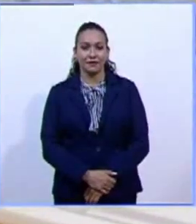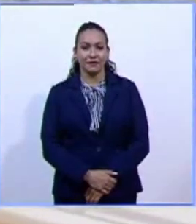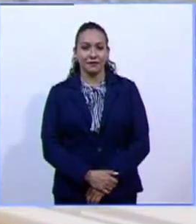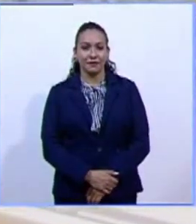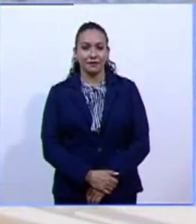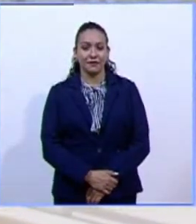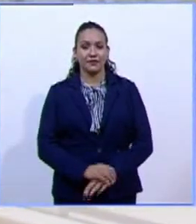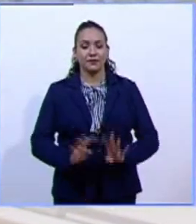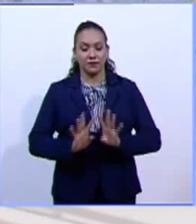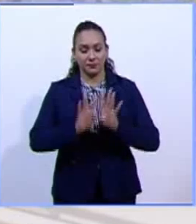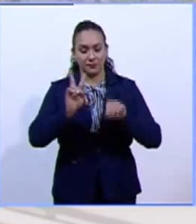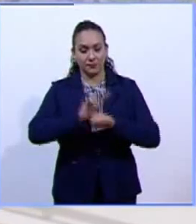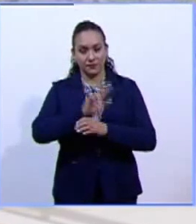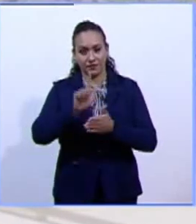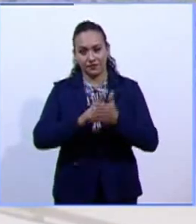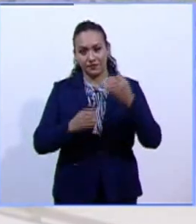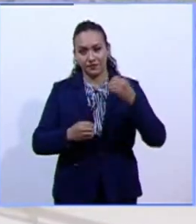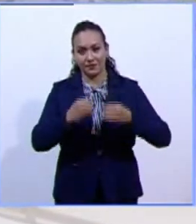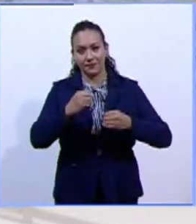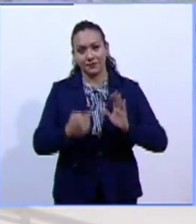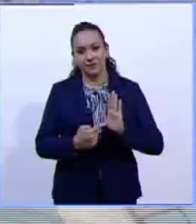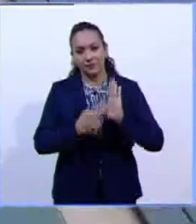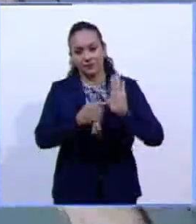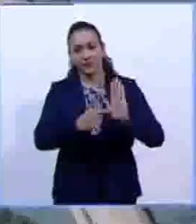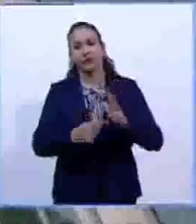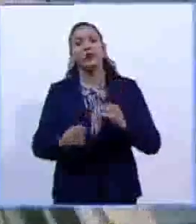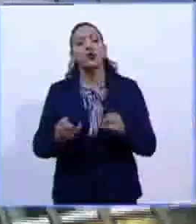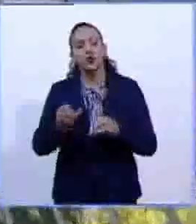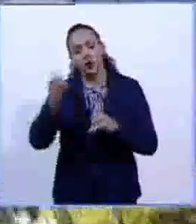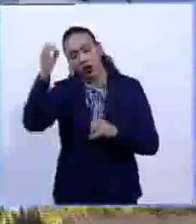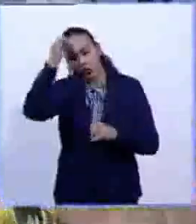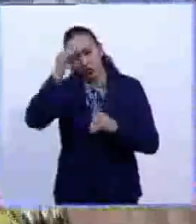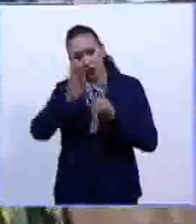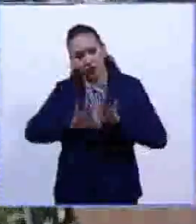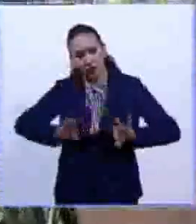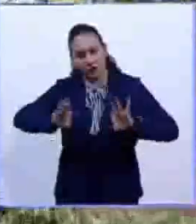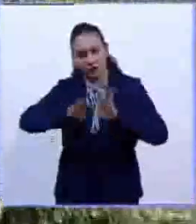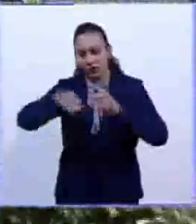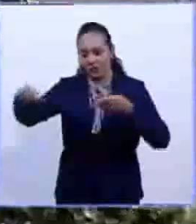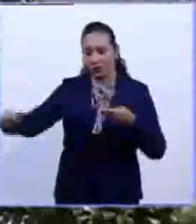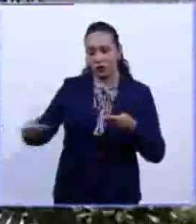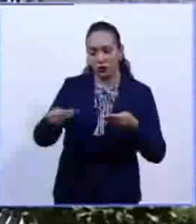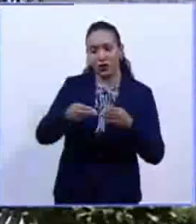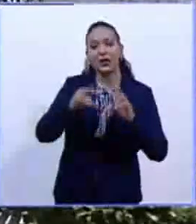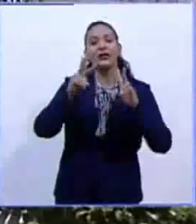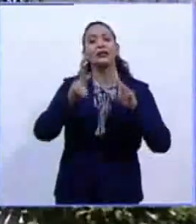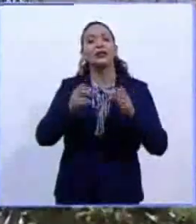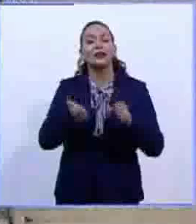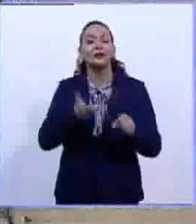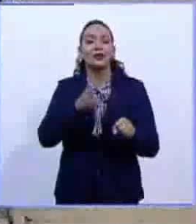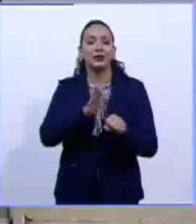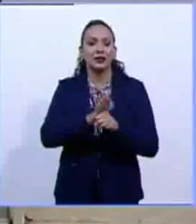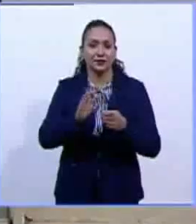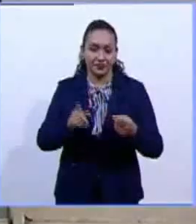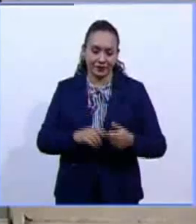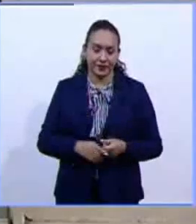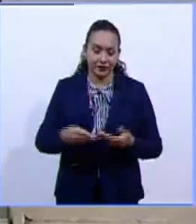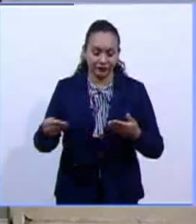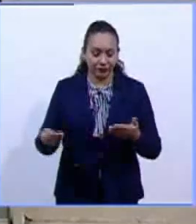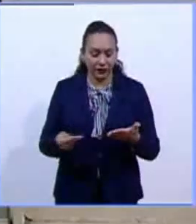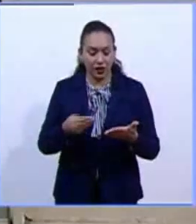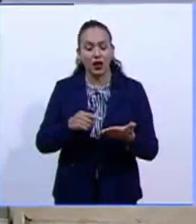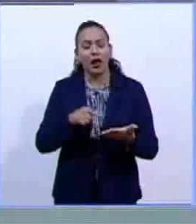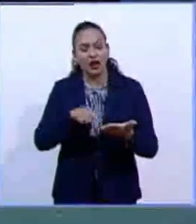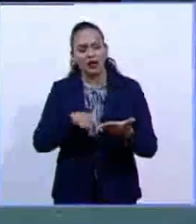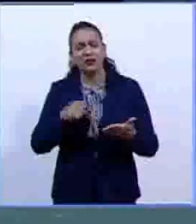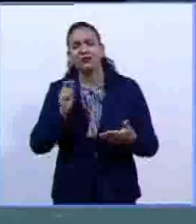El Consejo de la Judicatura Federal destacó una tesis relevante del 20º Tribunal Colegiado en materia administrativa del primer circuito en